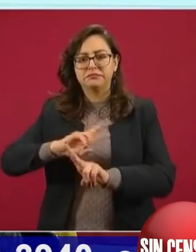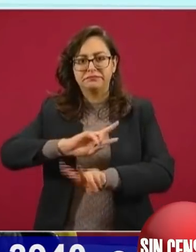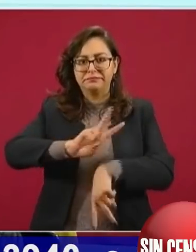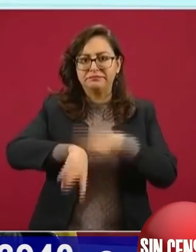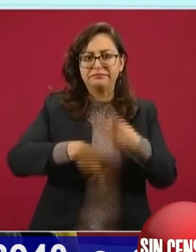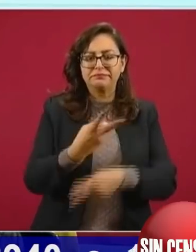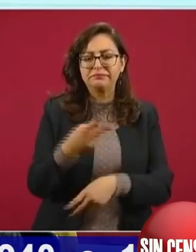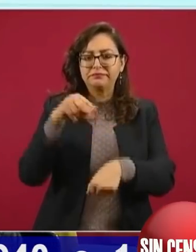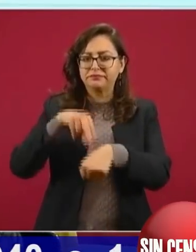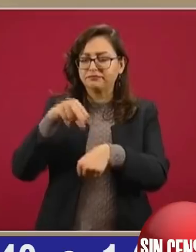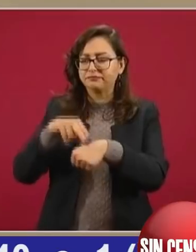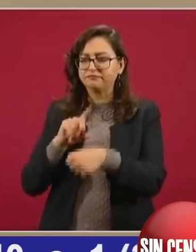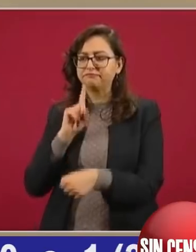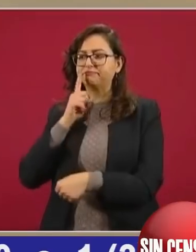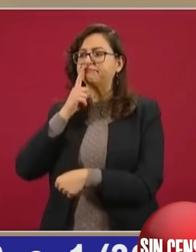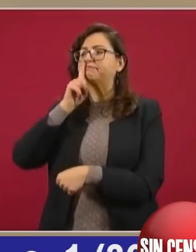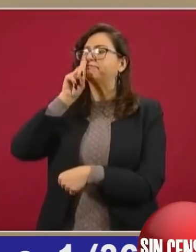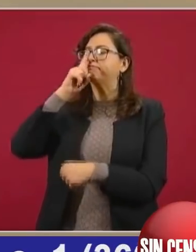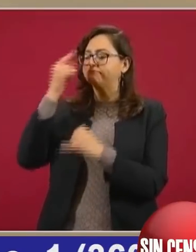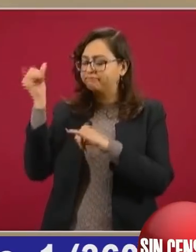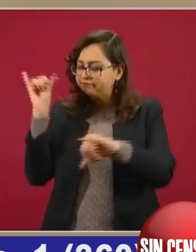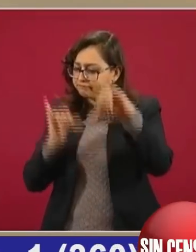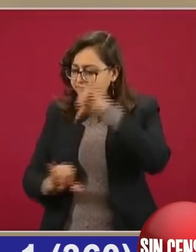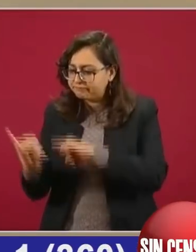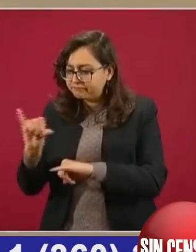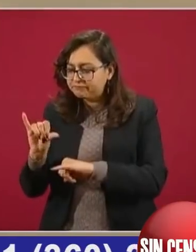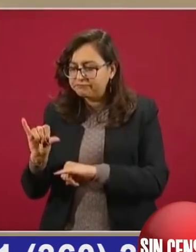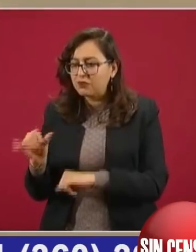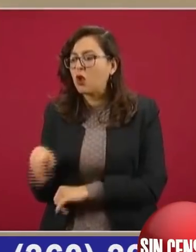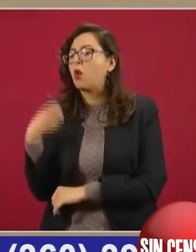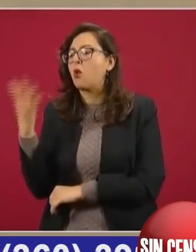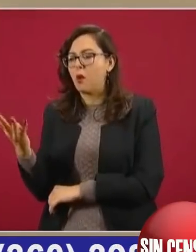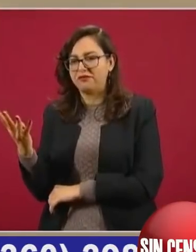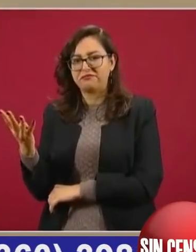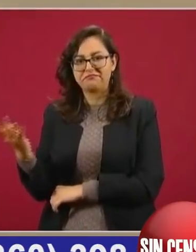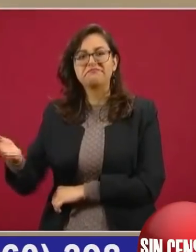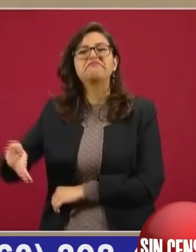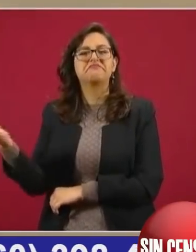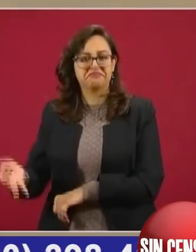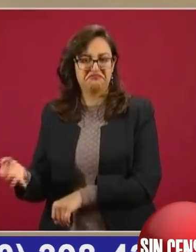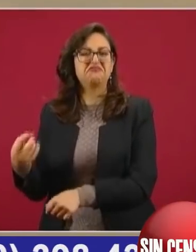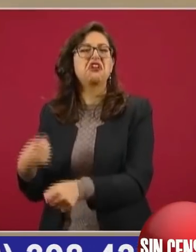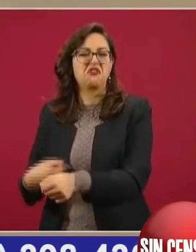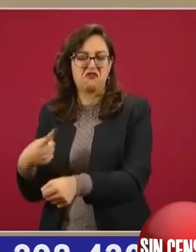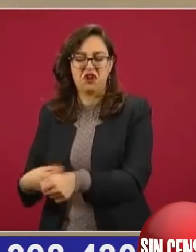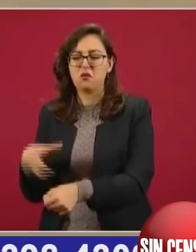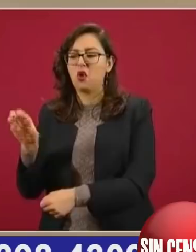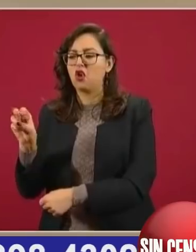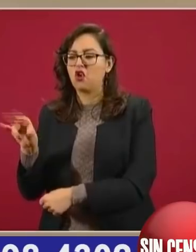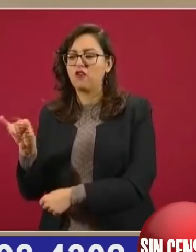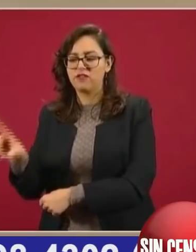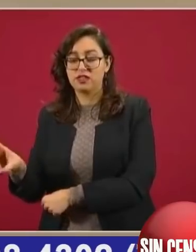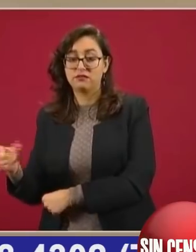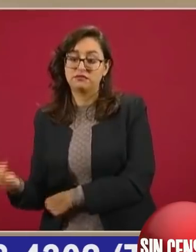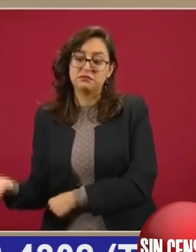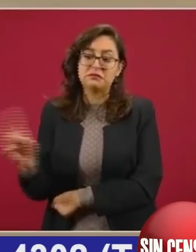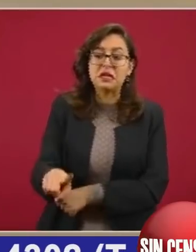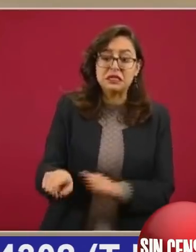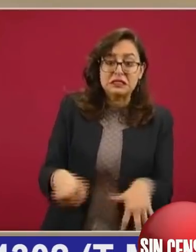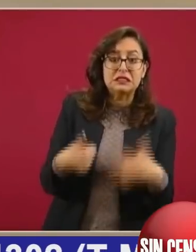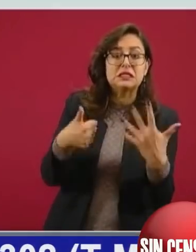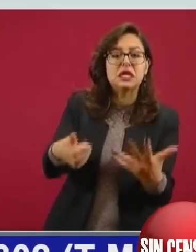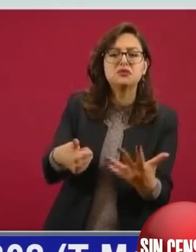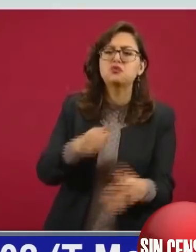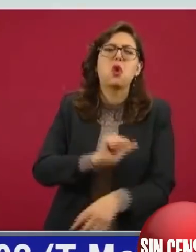cada 10 se confirma que tienen COVID. Las otras 6 tienen alguna otra enfermedad